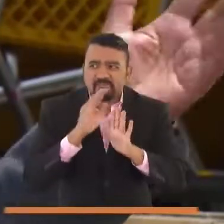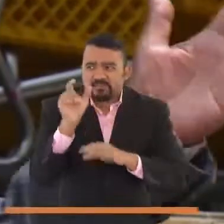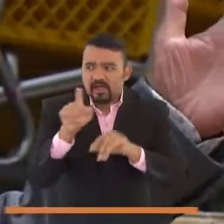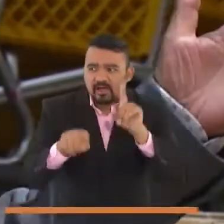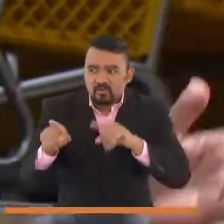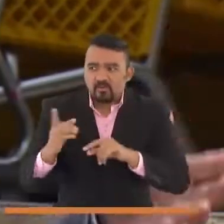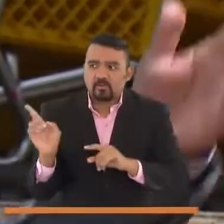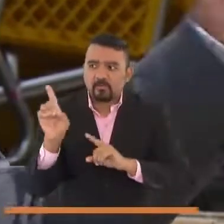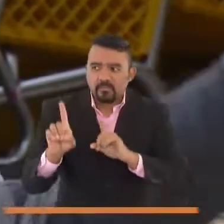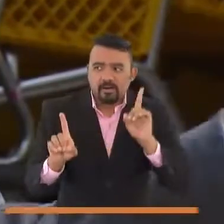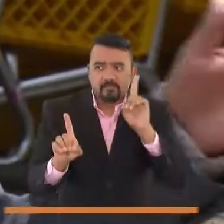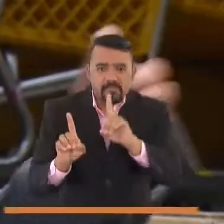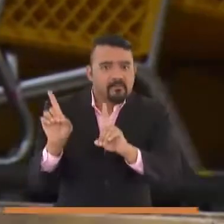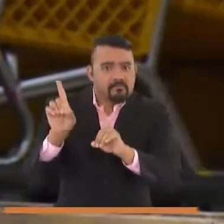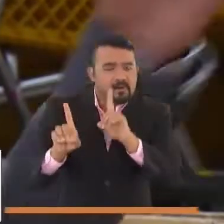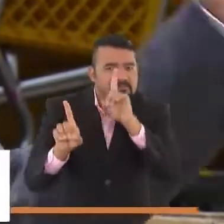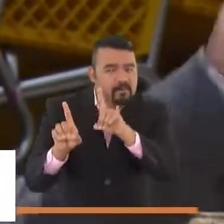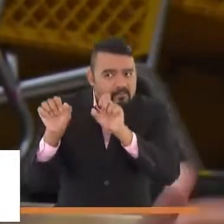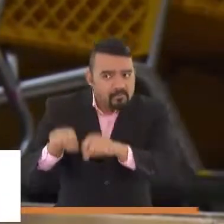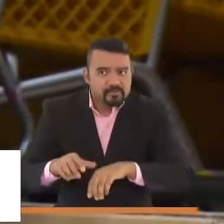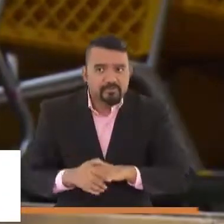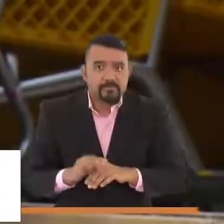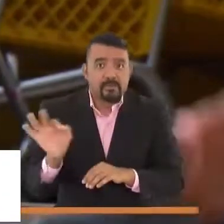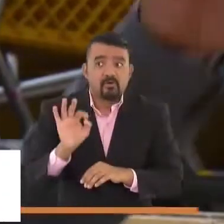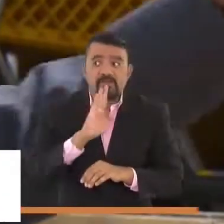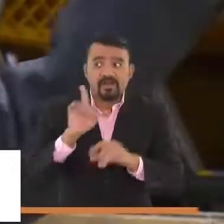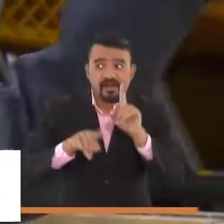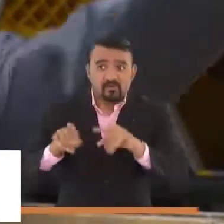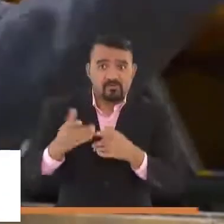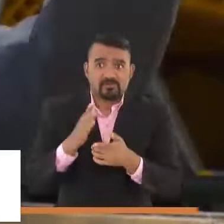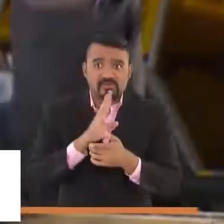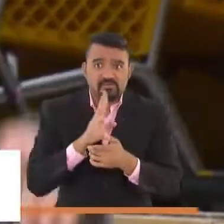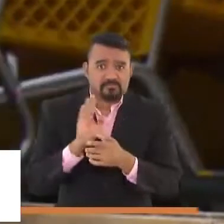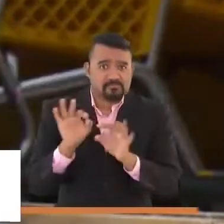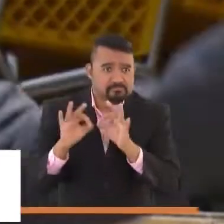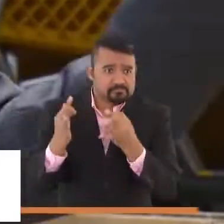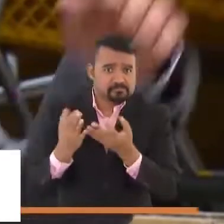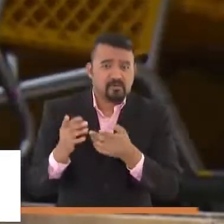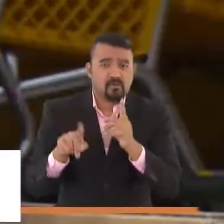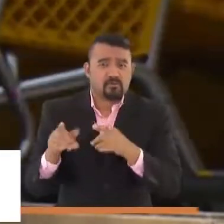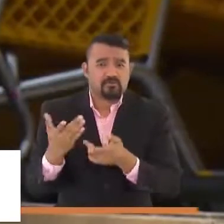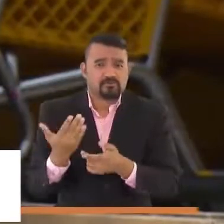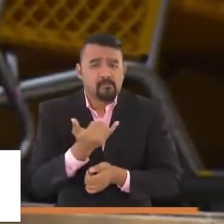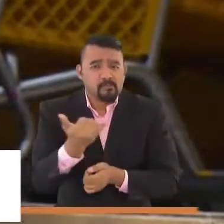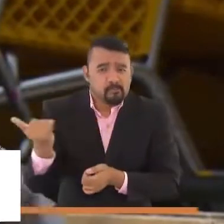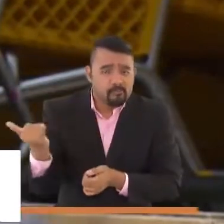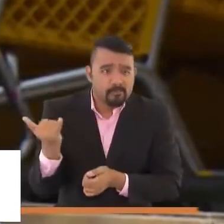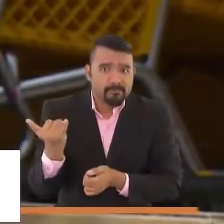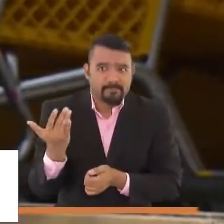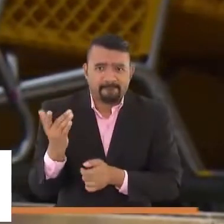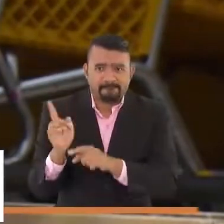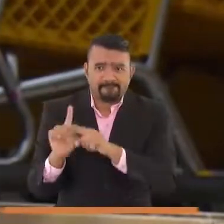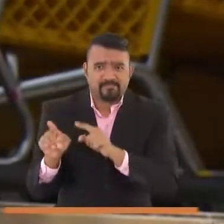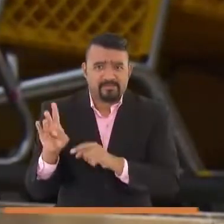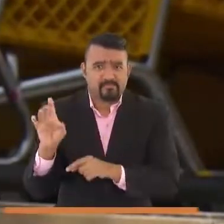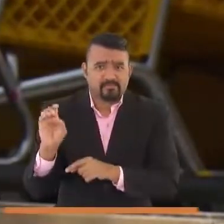familiares, los amigos, los novios, los esposos, para hacer sus vueltas en todo el centro. Es un